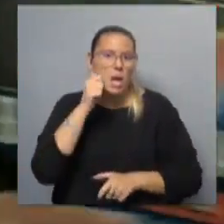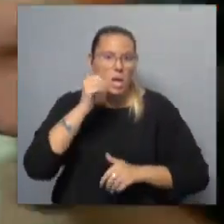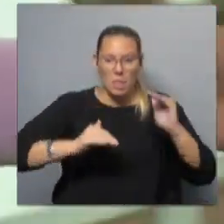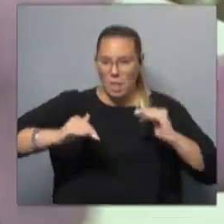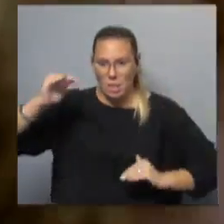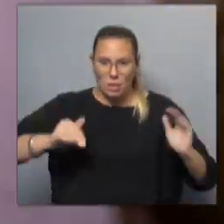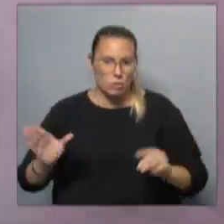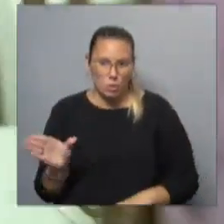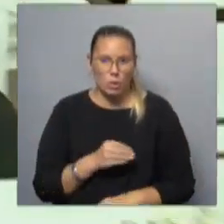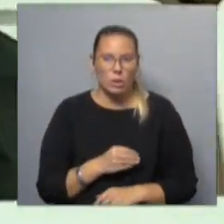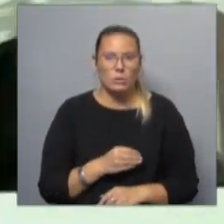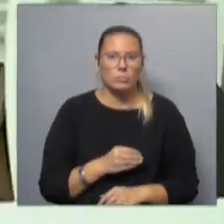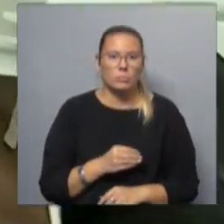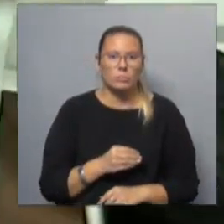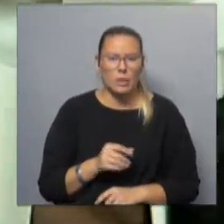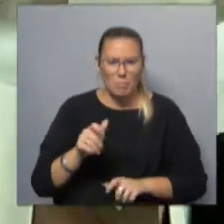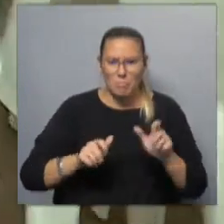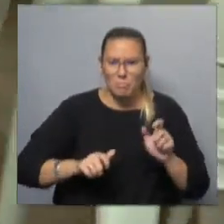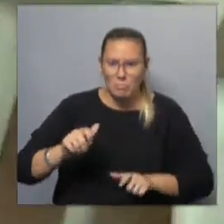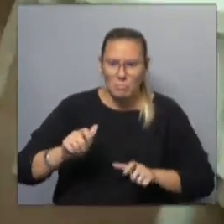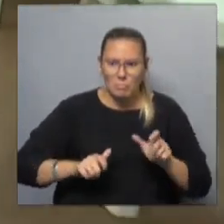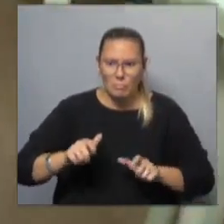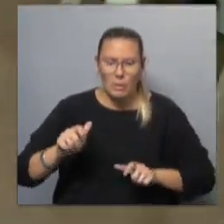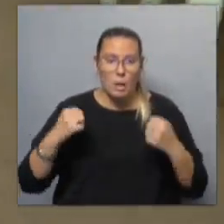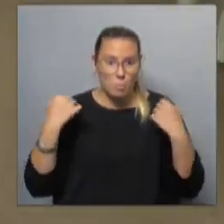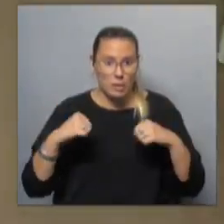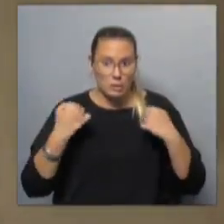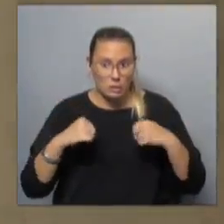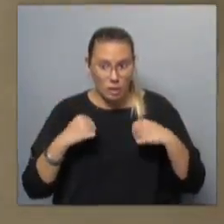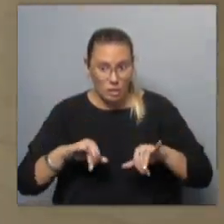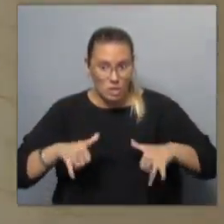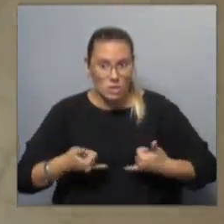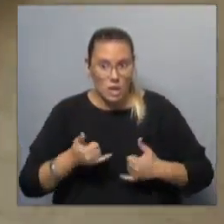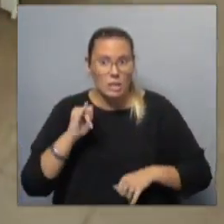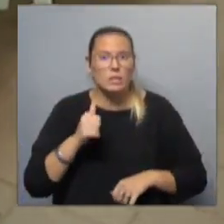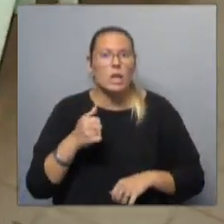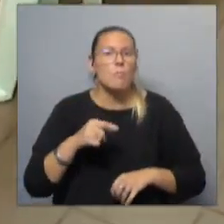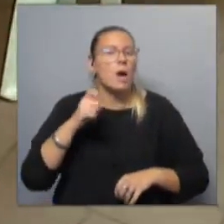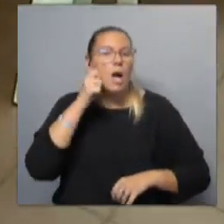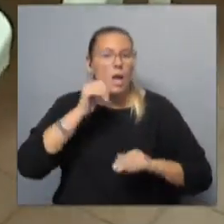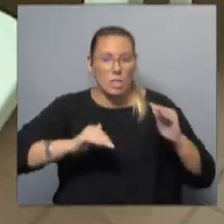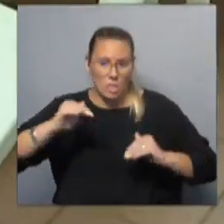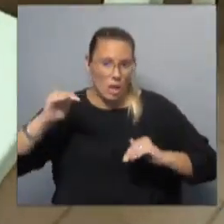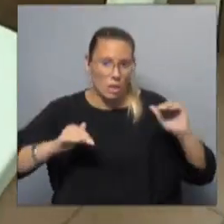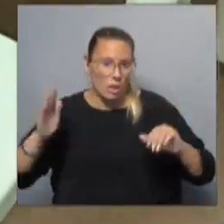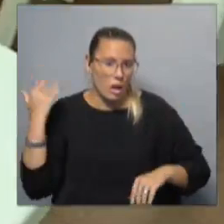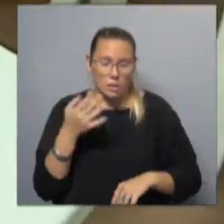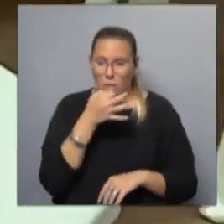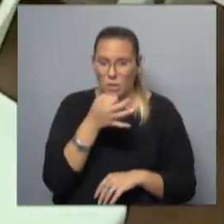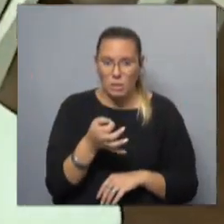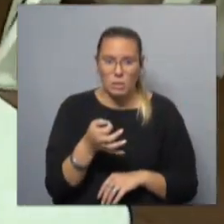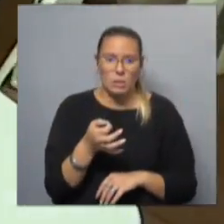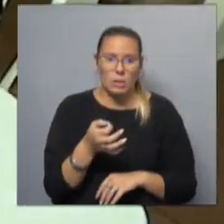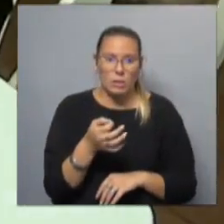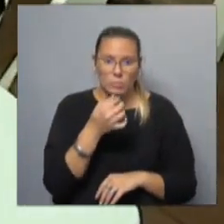edades. Muy bien, tenemos gente practicando aquí, ¿verdad? Sí. Es para todas las edades, como dijiste.